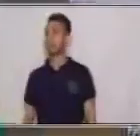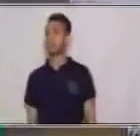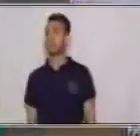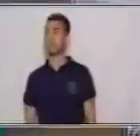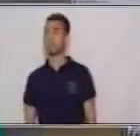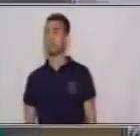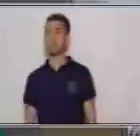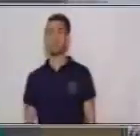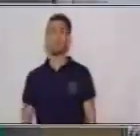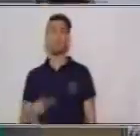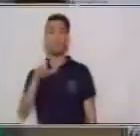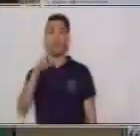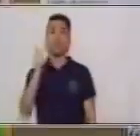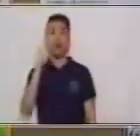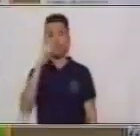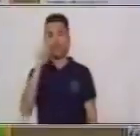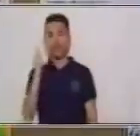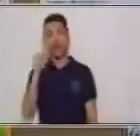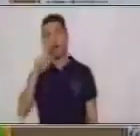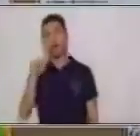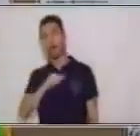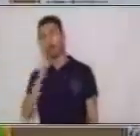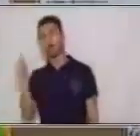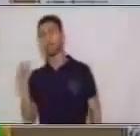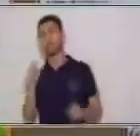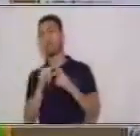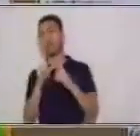un sustantivo compuesto, por ejemplo,